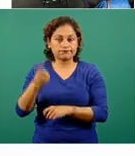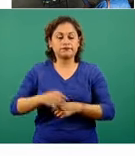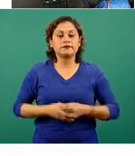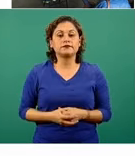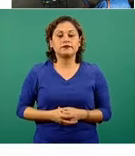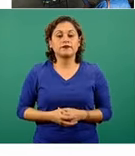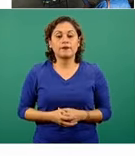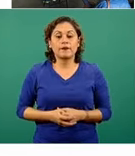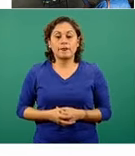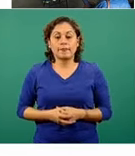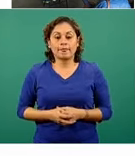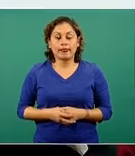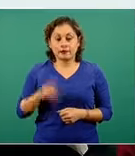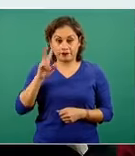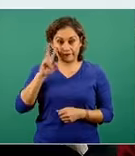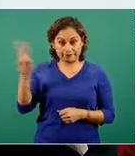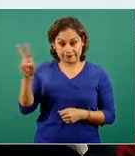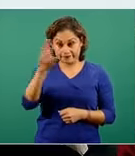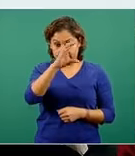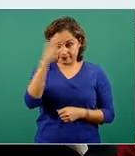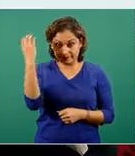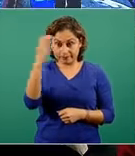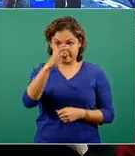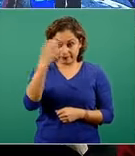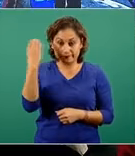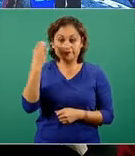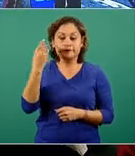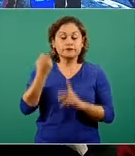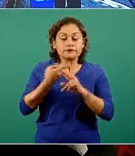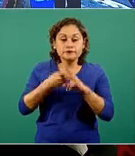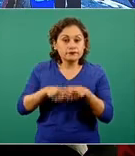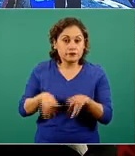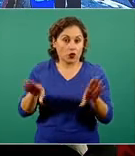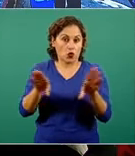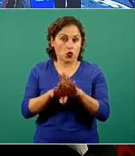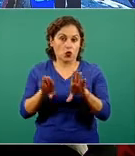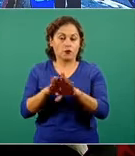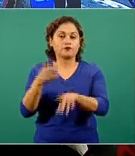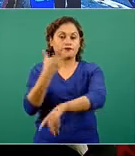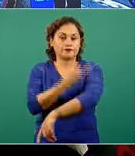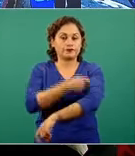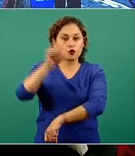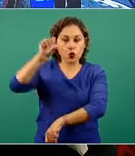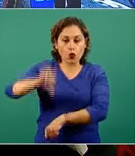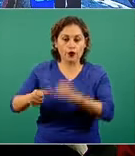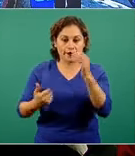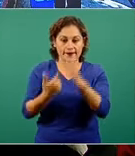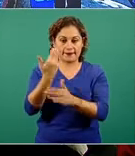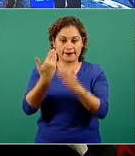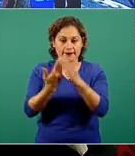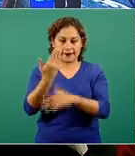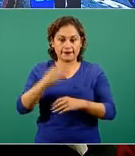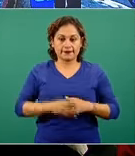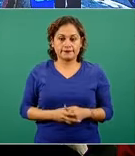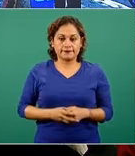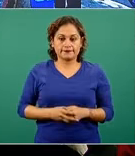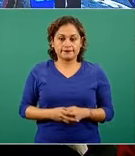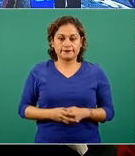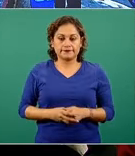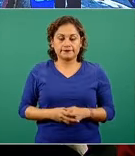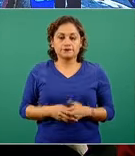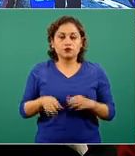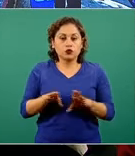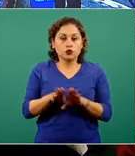aquí vemos un poco en fotografías cuál fue el inicio de la campaña esta mañana, a través de la preparación de